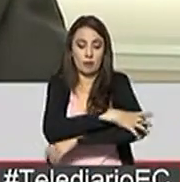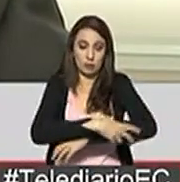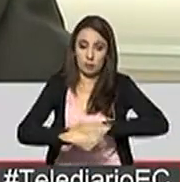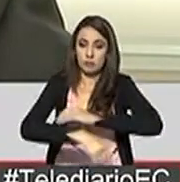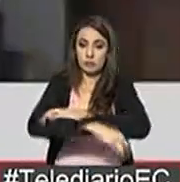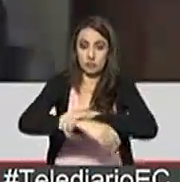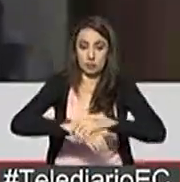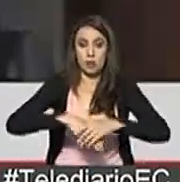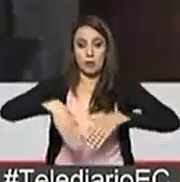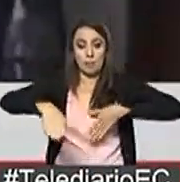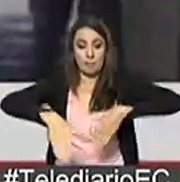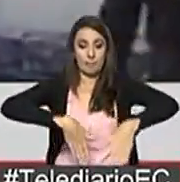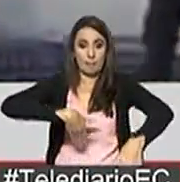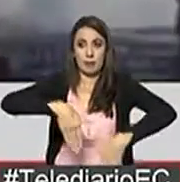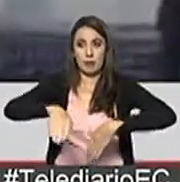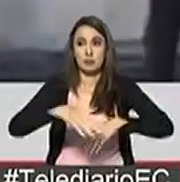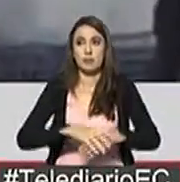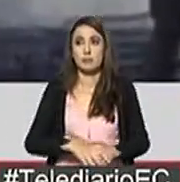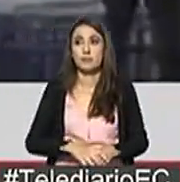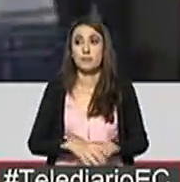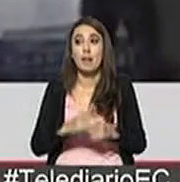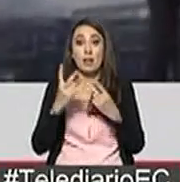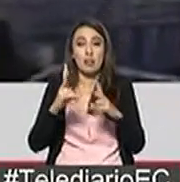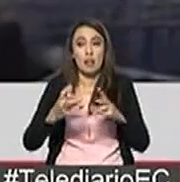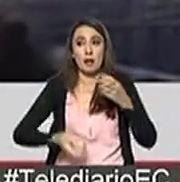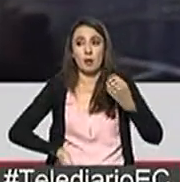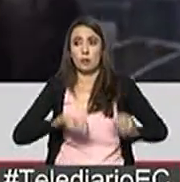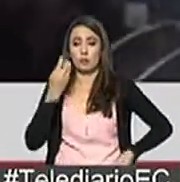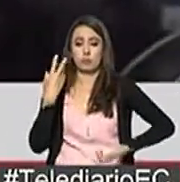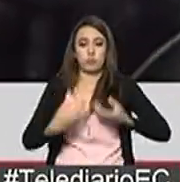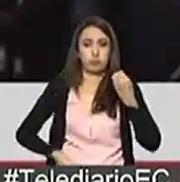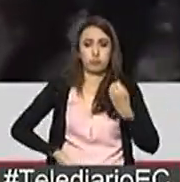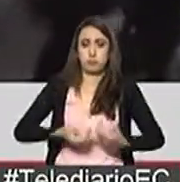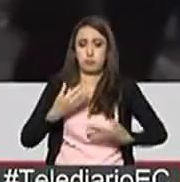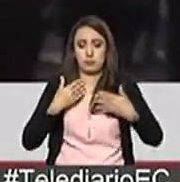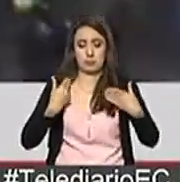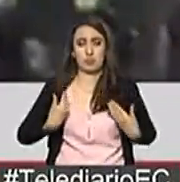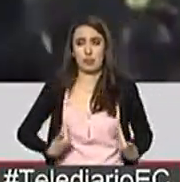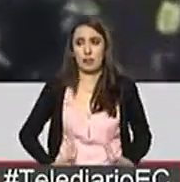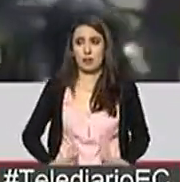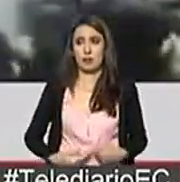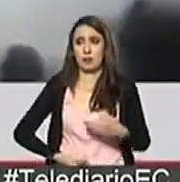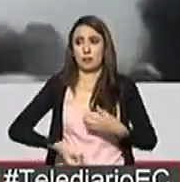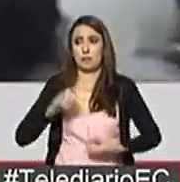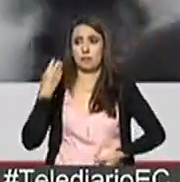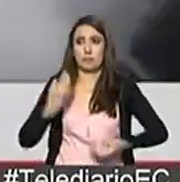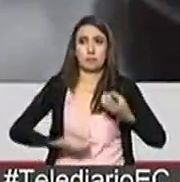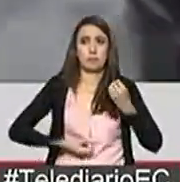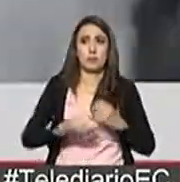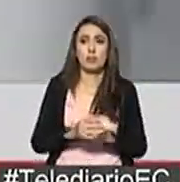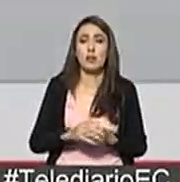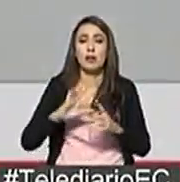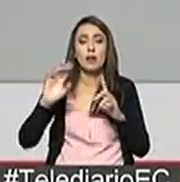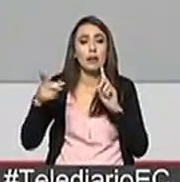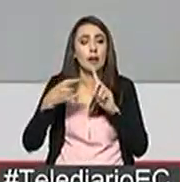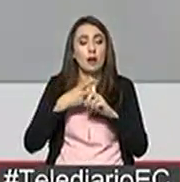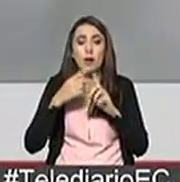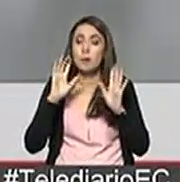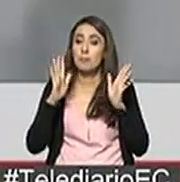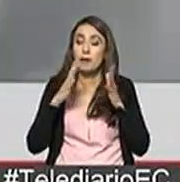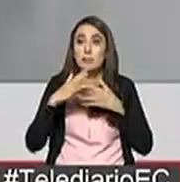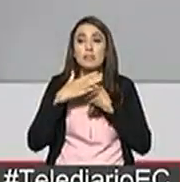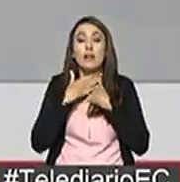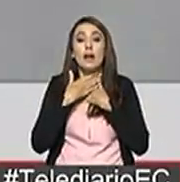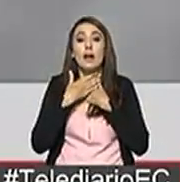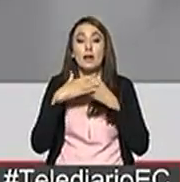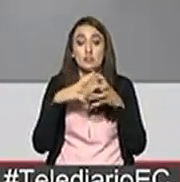sus piernas. Un señor policía presentó quemaduras en más del 40% de su cuerpo, principalmente en el cuello, en sus